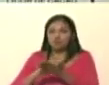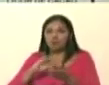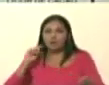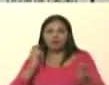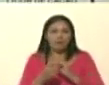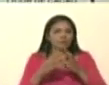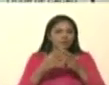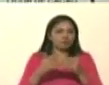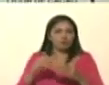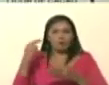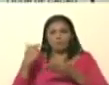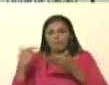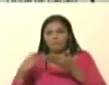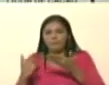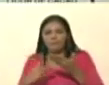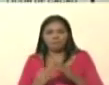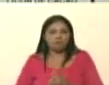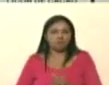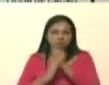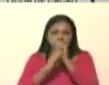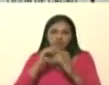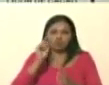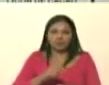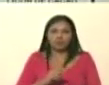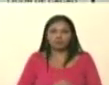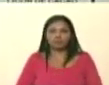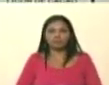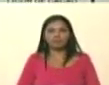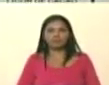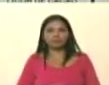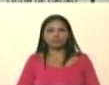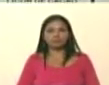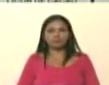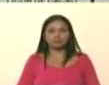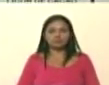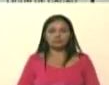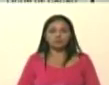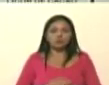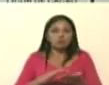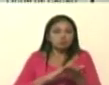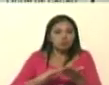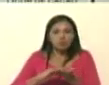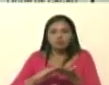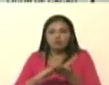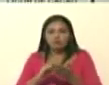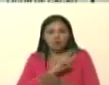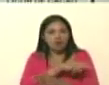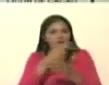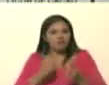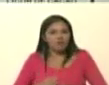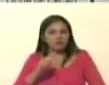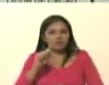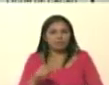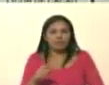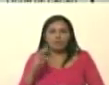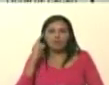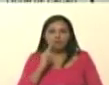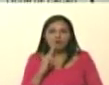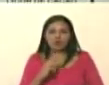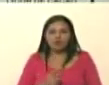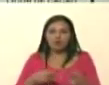en todas las estructuras de mando de consolidación de nuestra fuerza armada nacional bolivariana